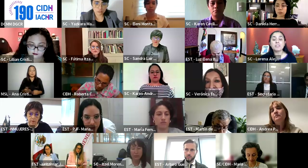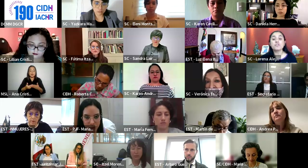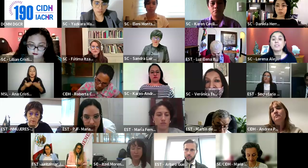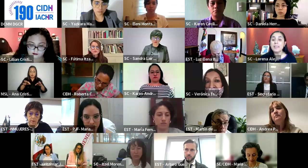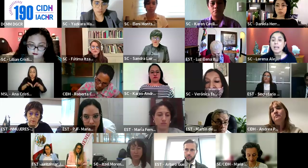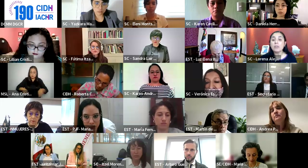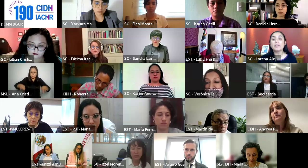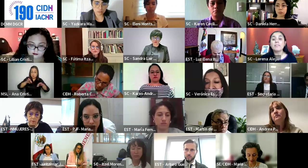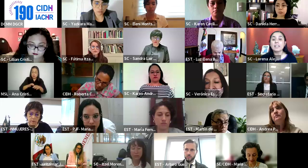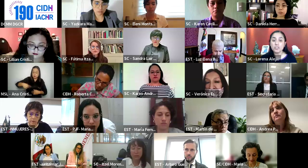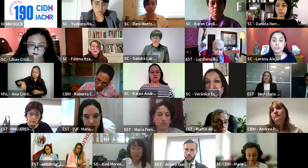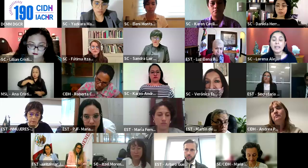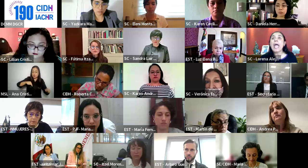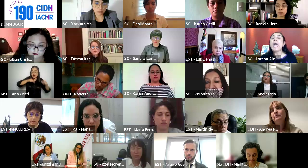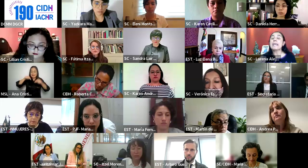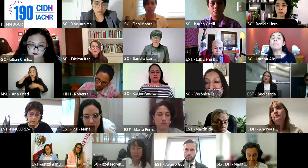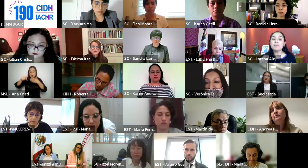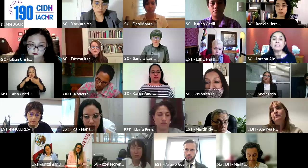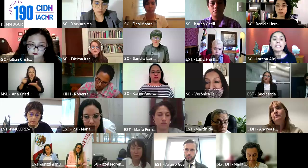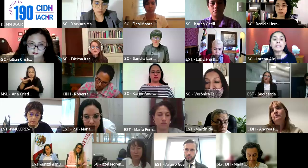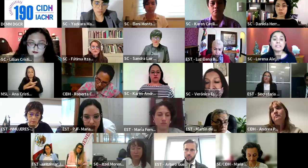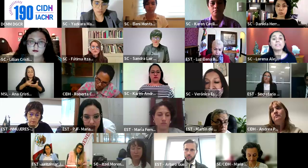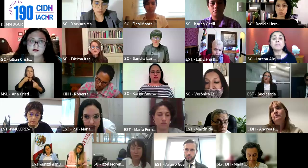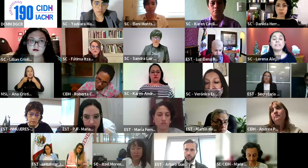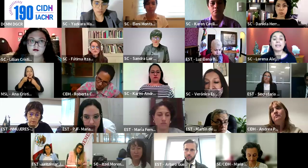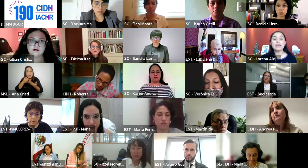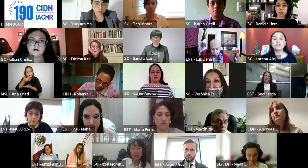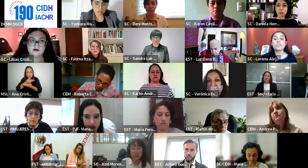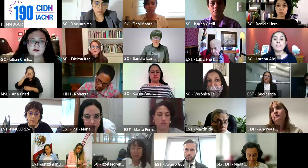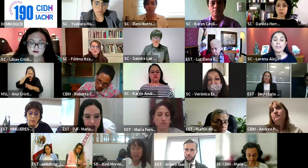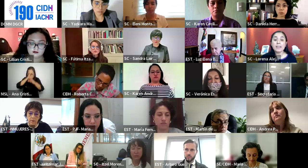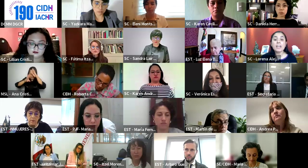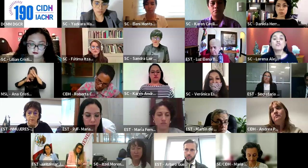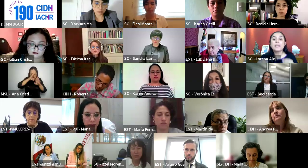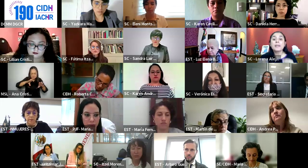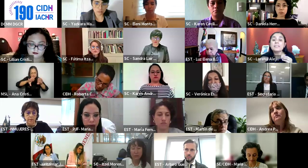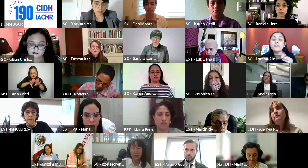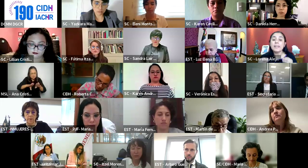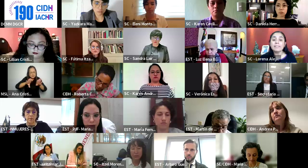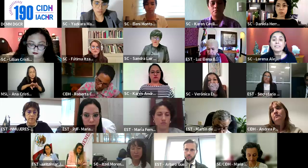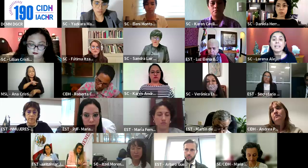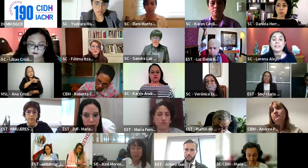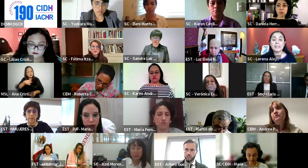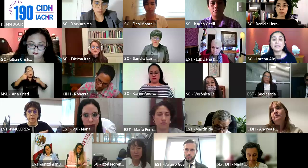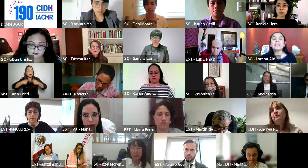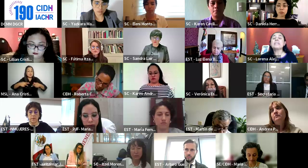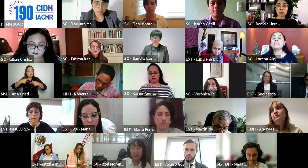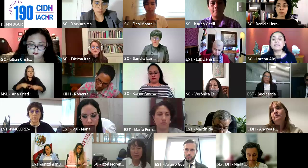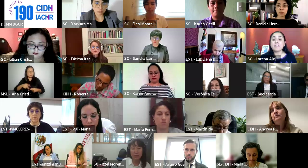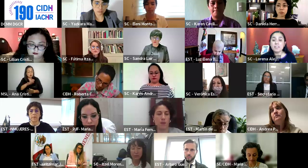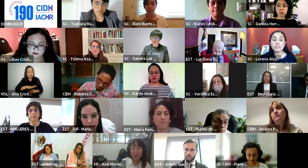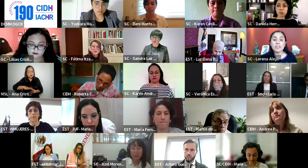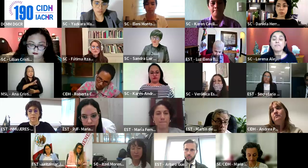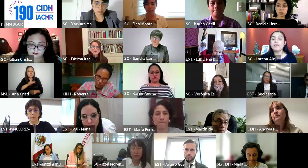generar espacios de diálogo y reflexión que permitan sensibilizar a la sociedad sobre las diferentes realidades